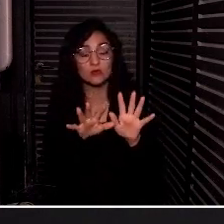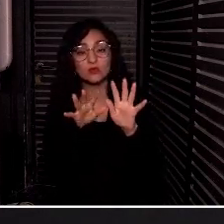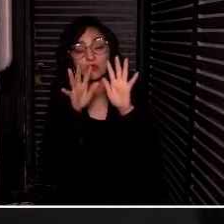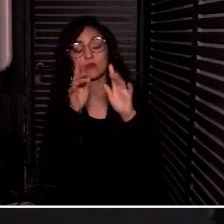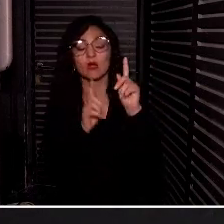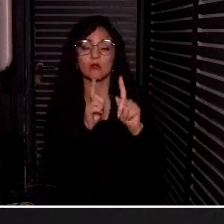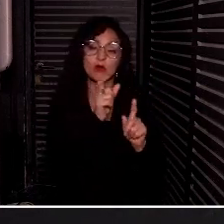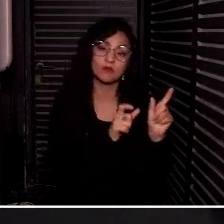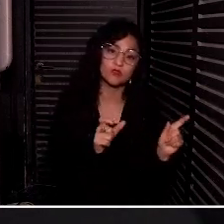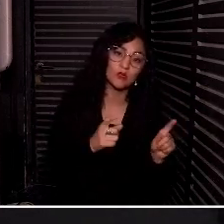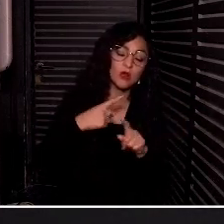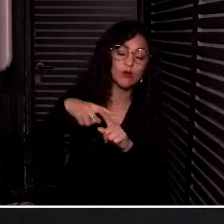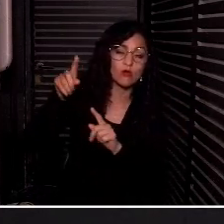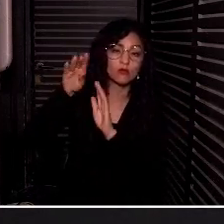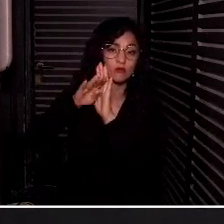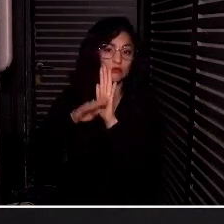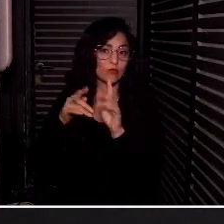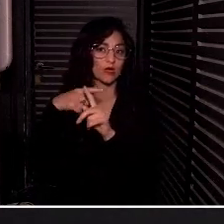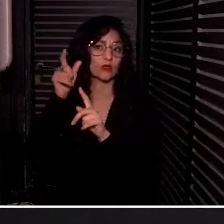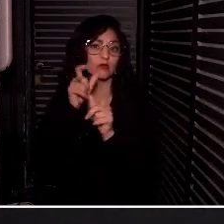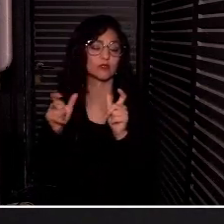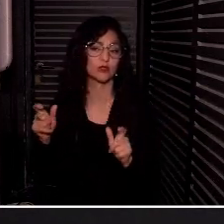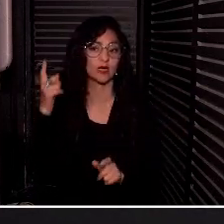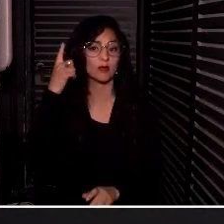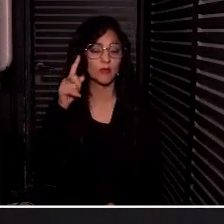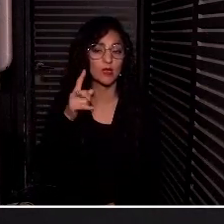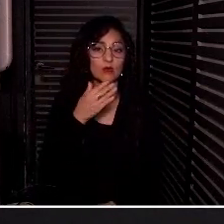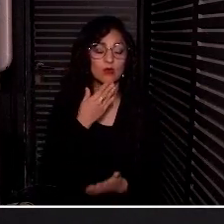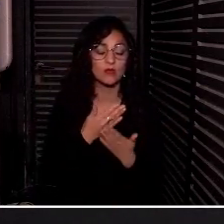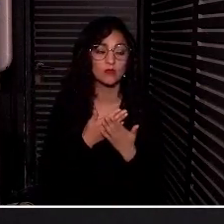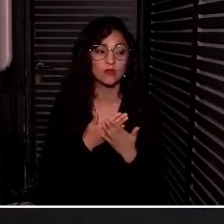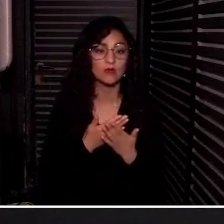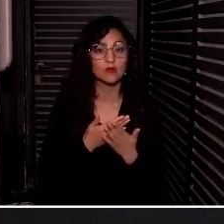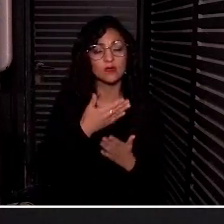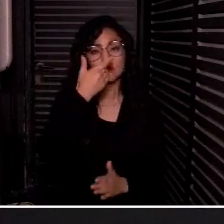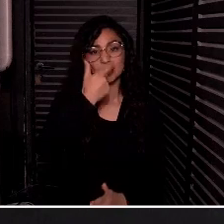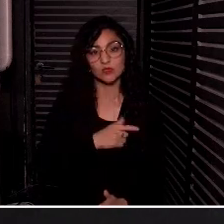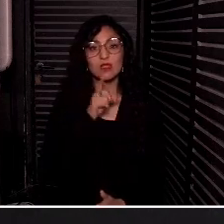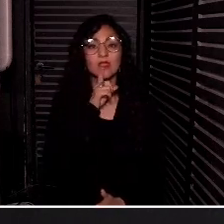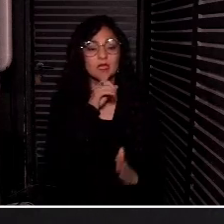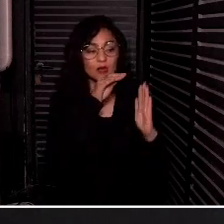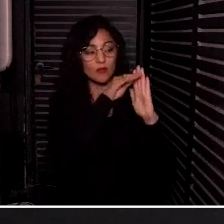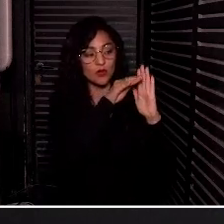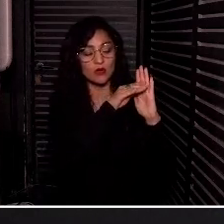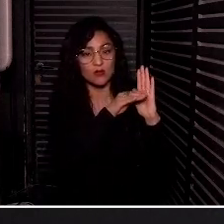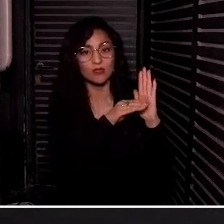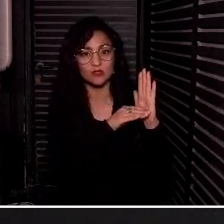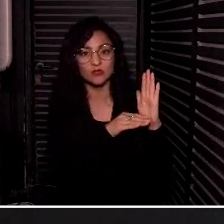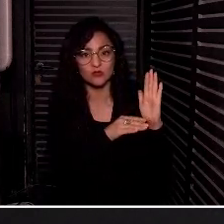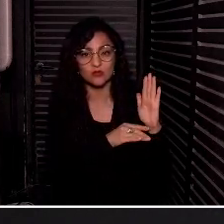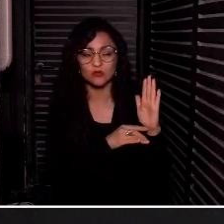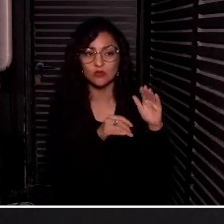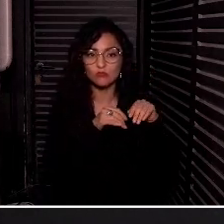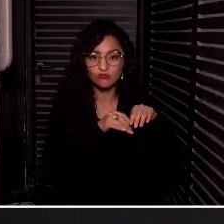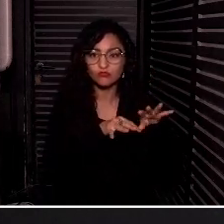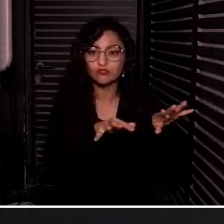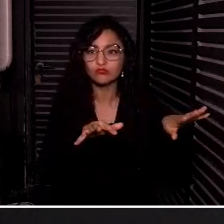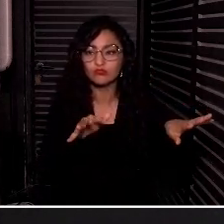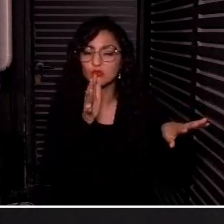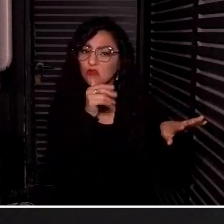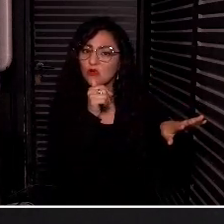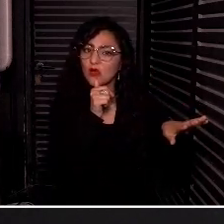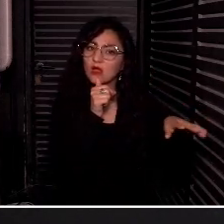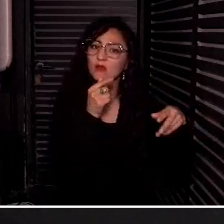relevante con contenido que llega a más personas Pero cuando tú tienes eh programación que no llega masivamente tus noticiarios